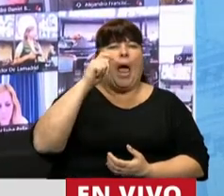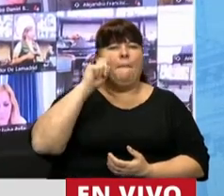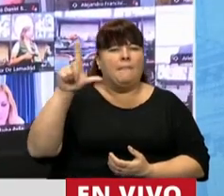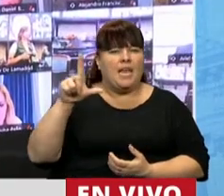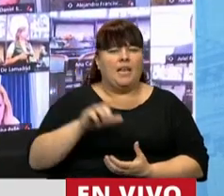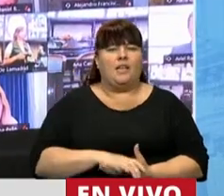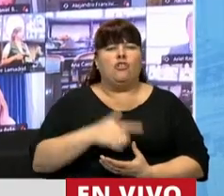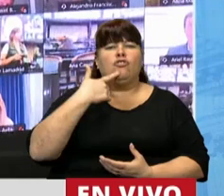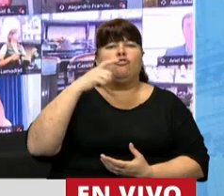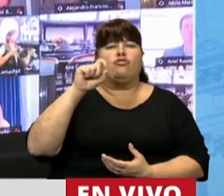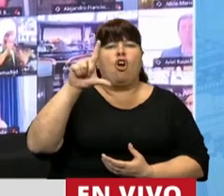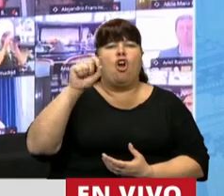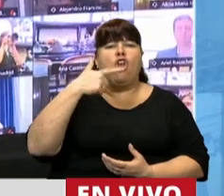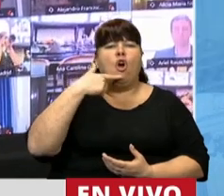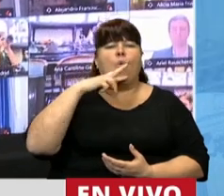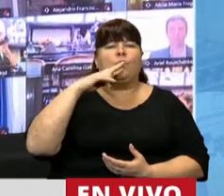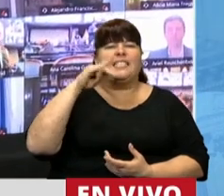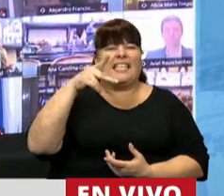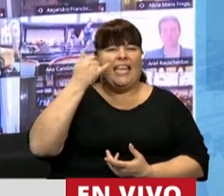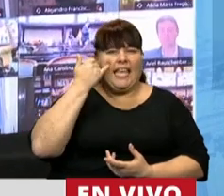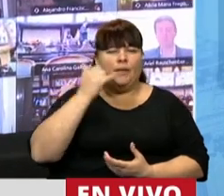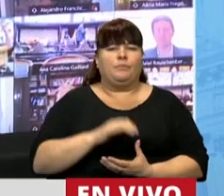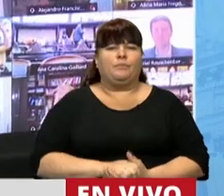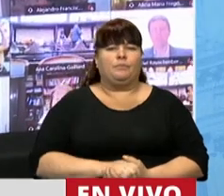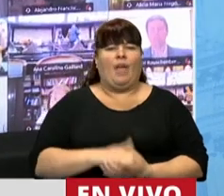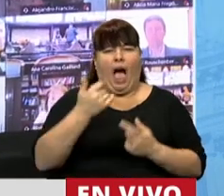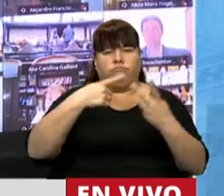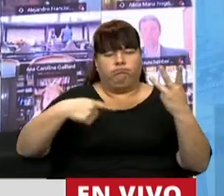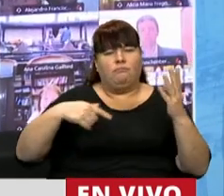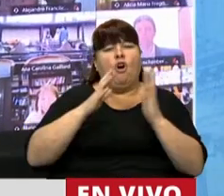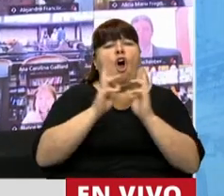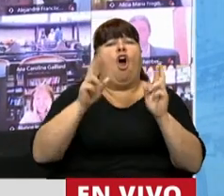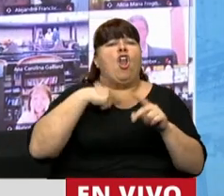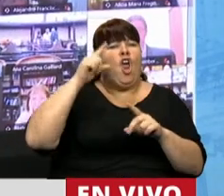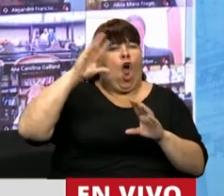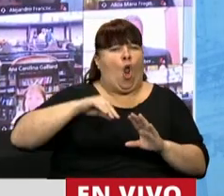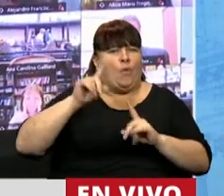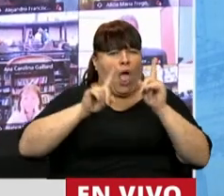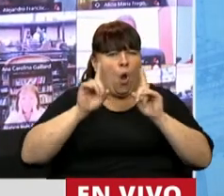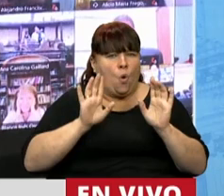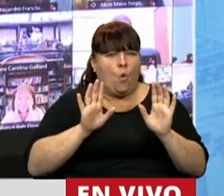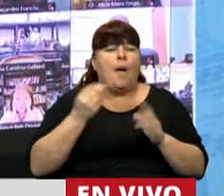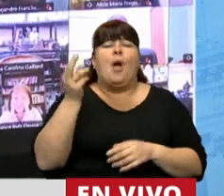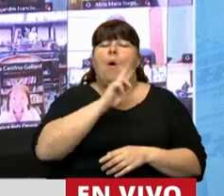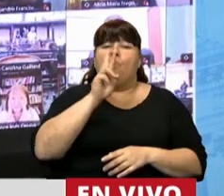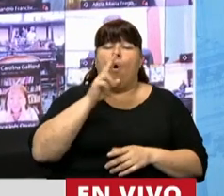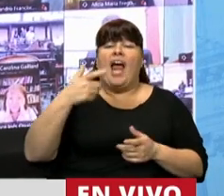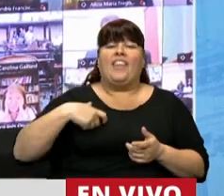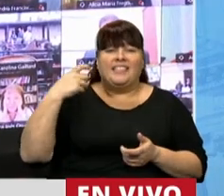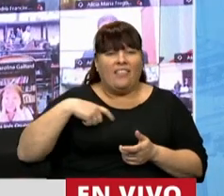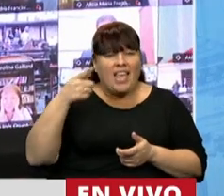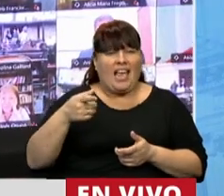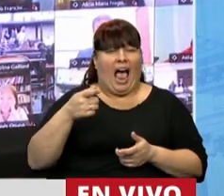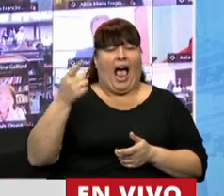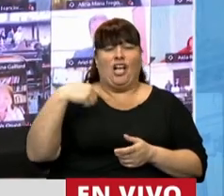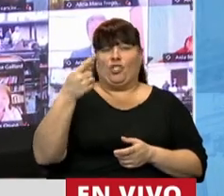Sokolowski, entre otras. Espero no olvidarme, porque las mujeres sindicalistas que